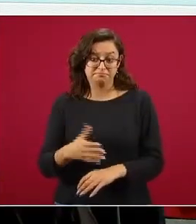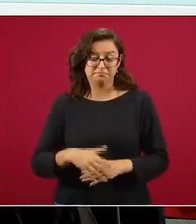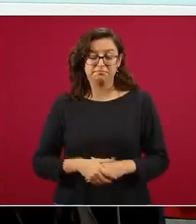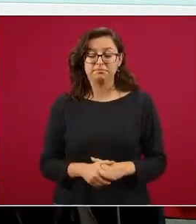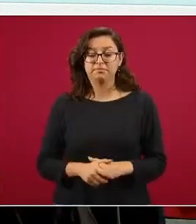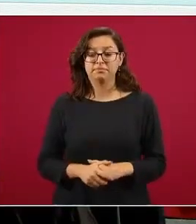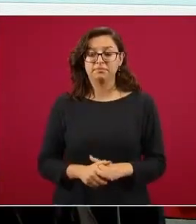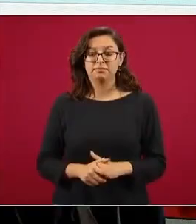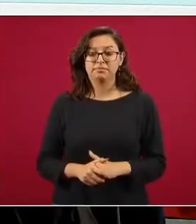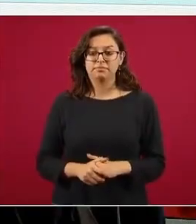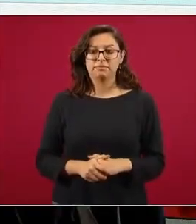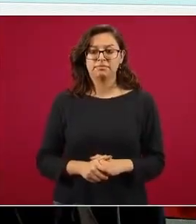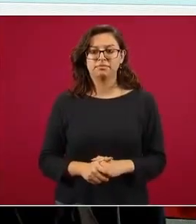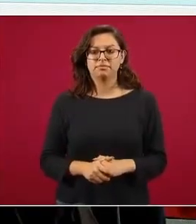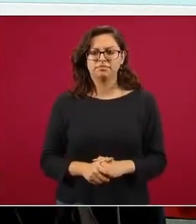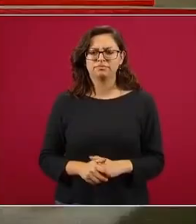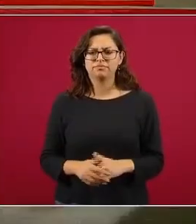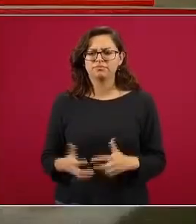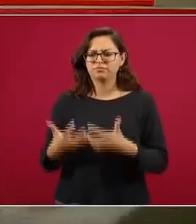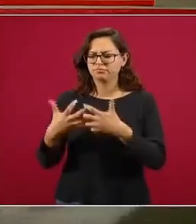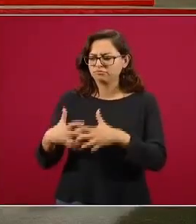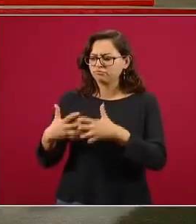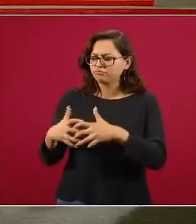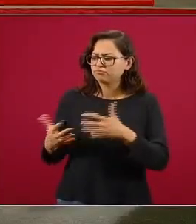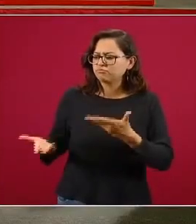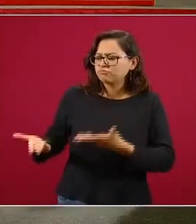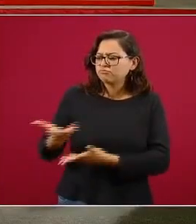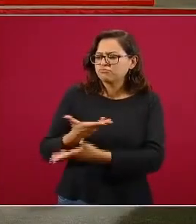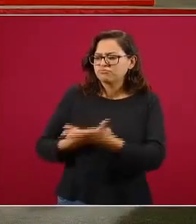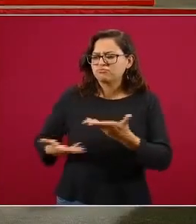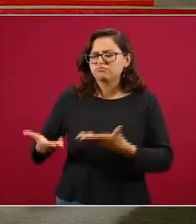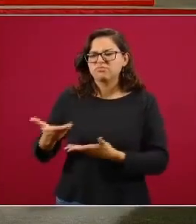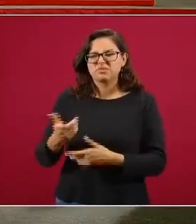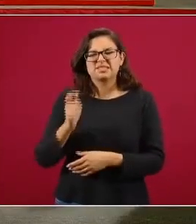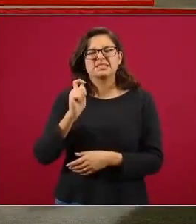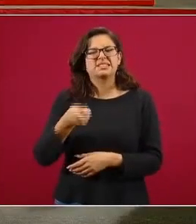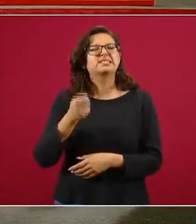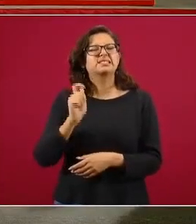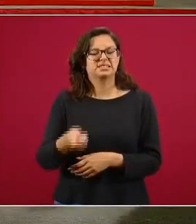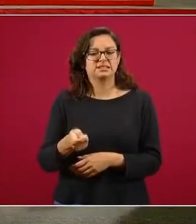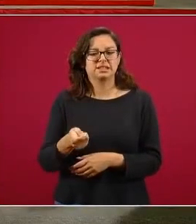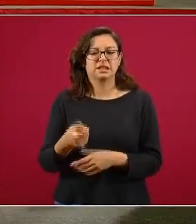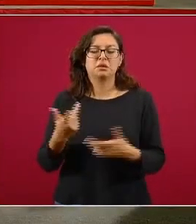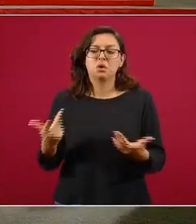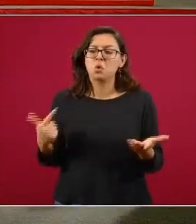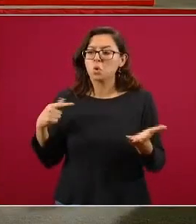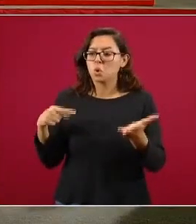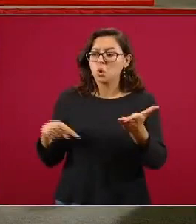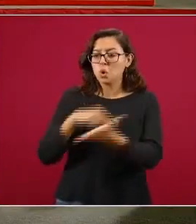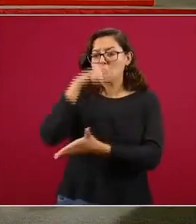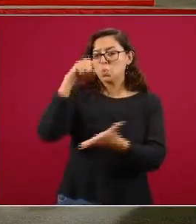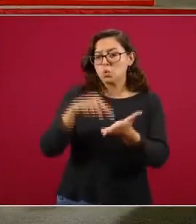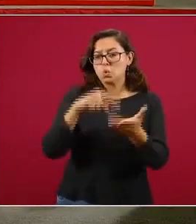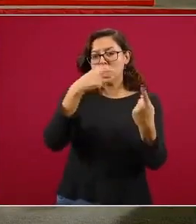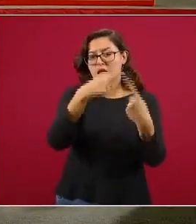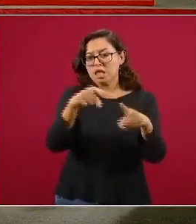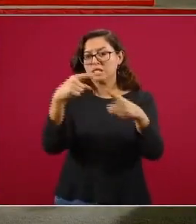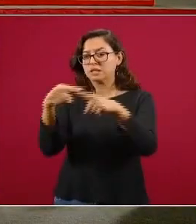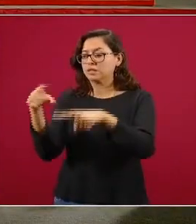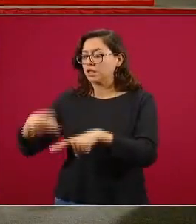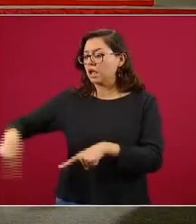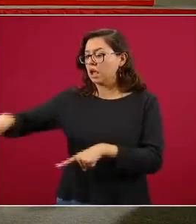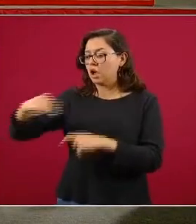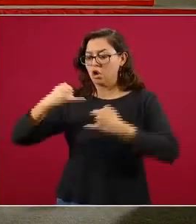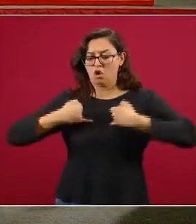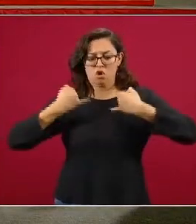Bien, ¿qué son las fábricas de economía solidaria? Son espacios físicos en los que las personas jóvenes van a contar con el